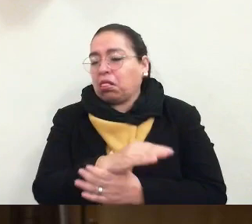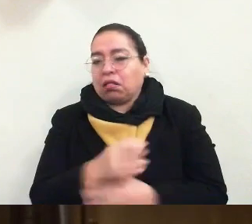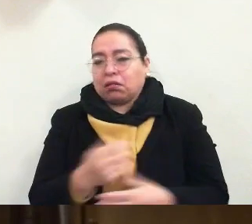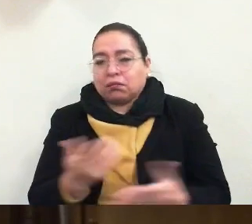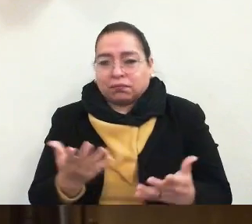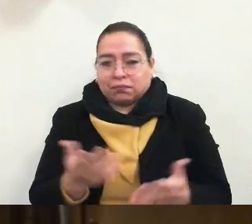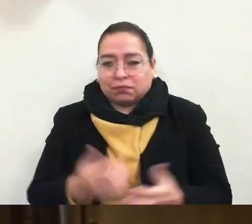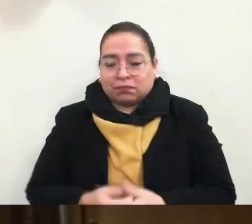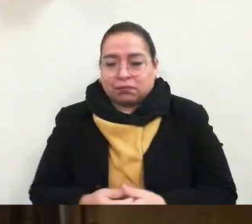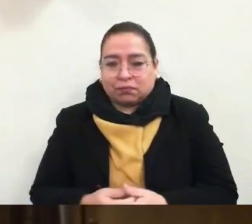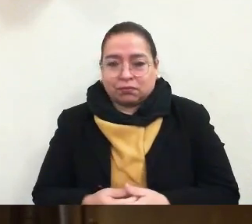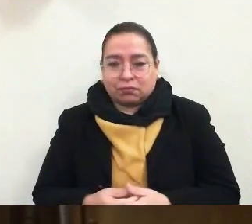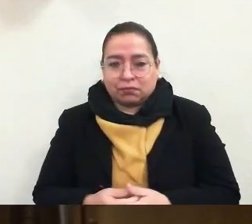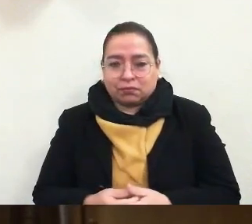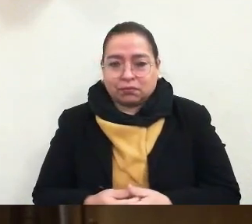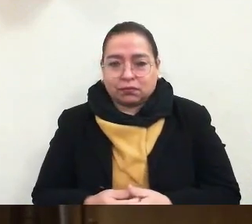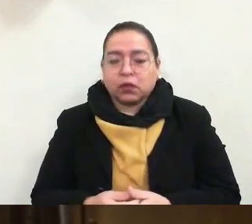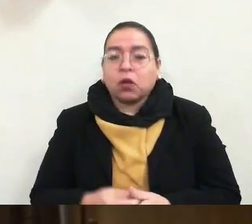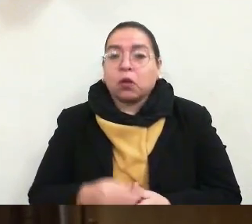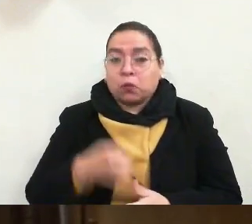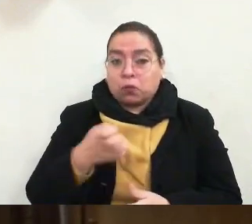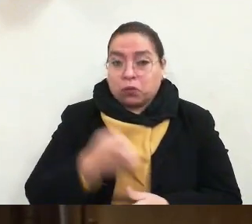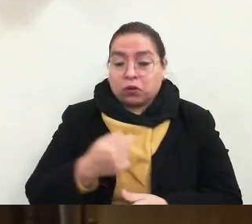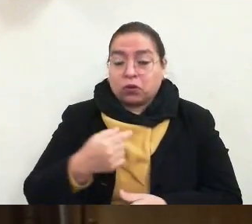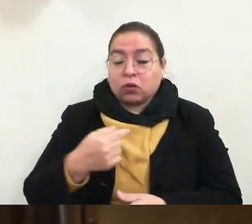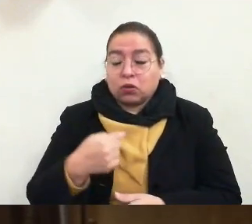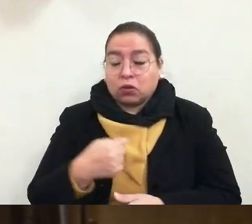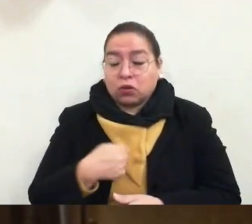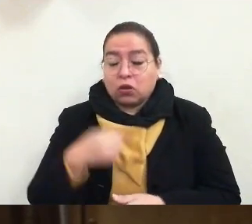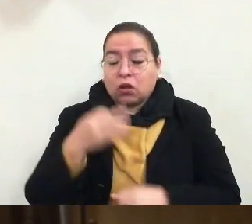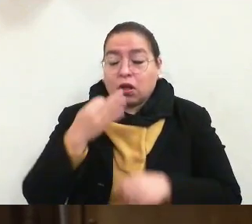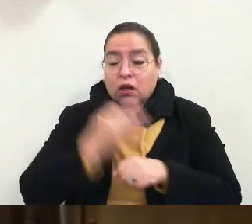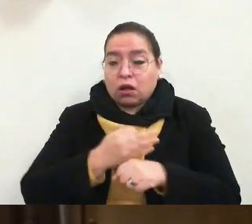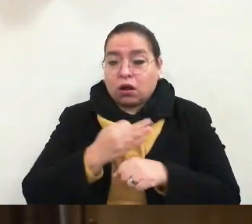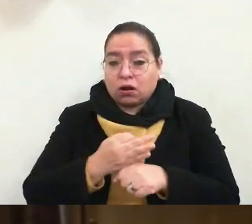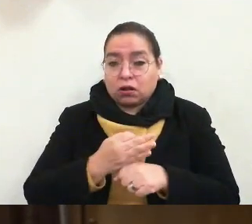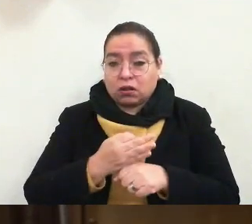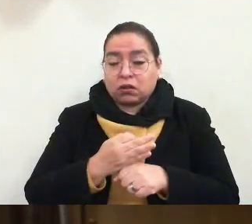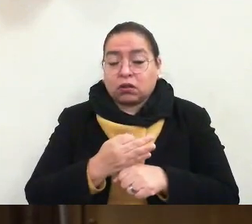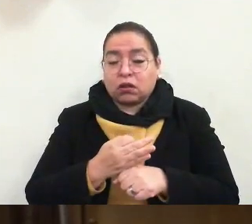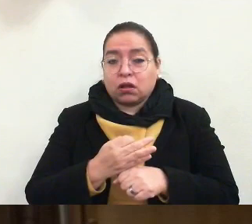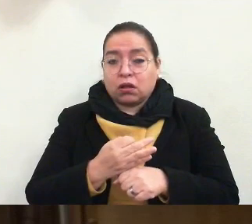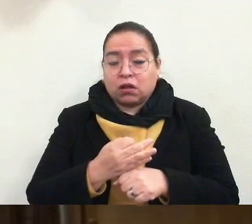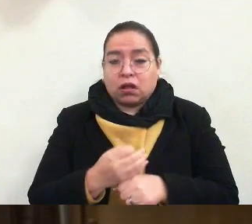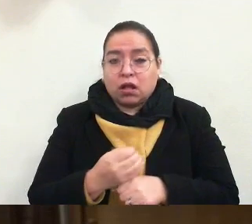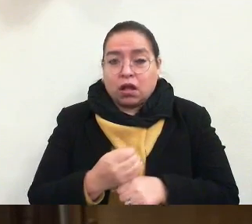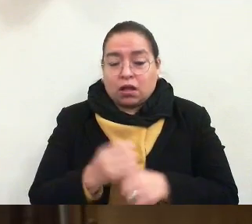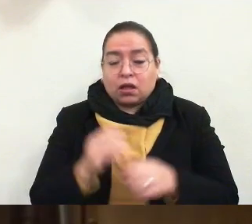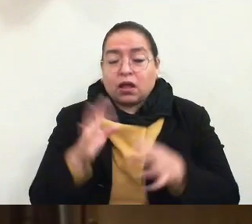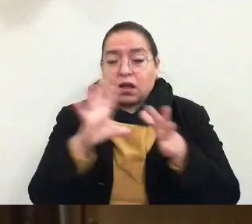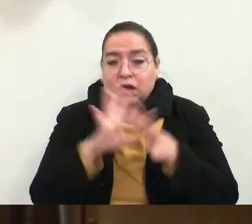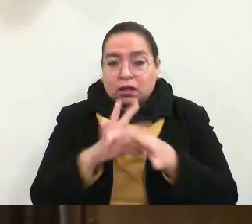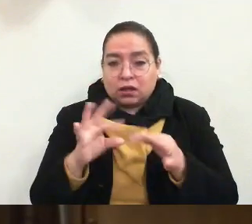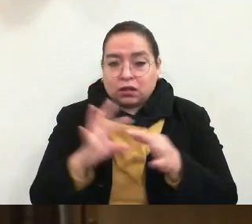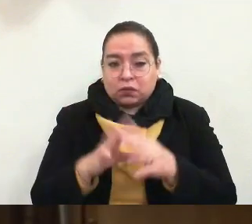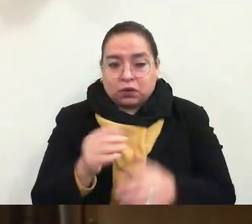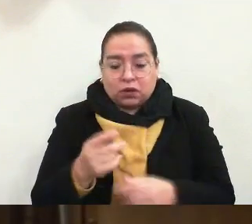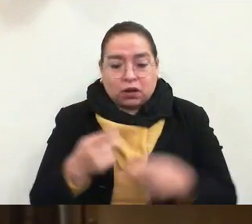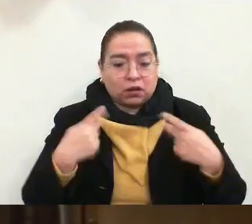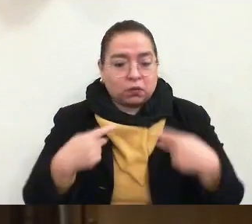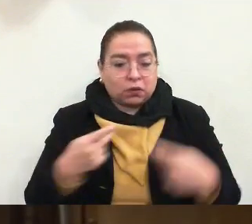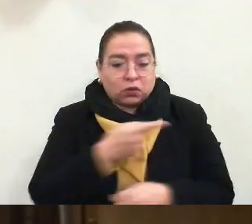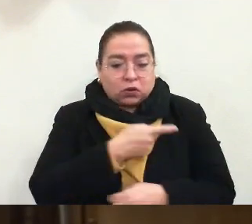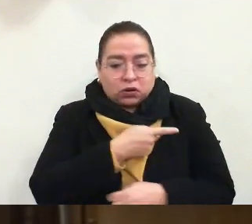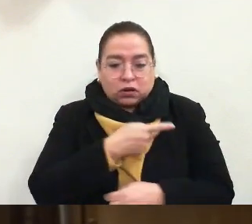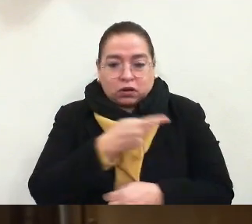Por eso les digo de modo especial a los más pobres, a los enfermos y a los que